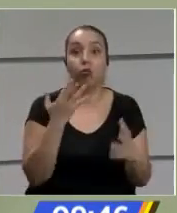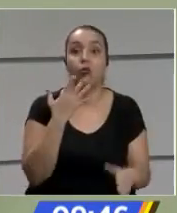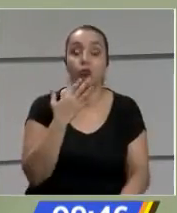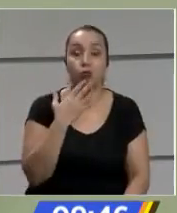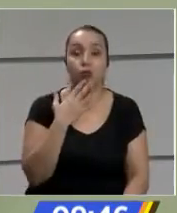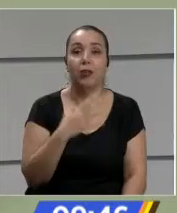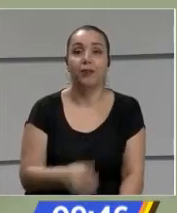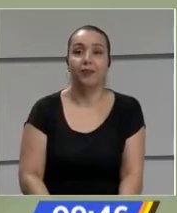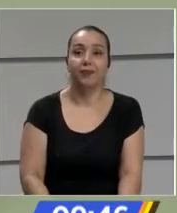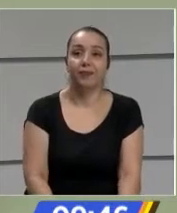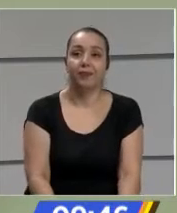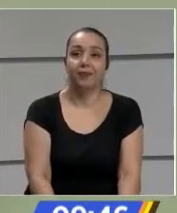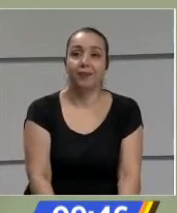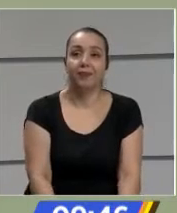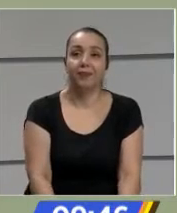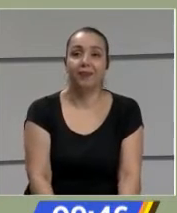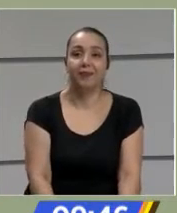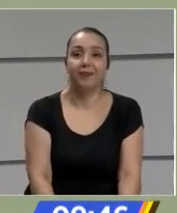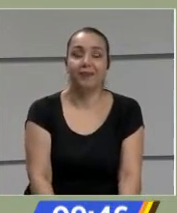Con COVID.